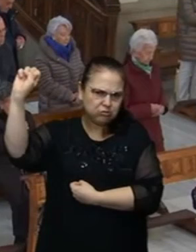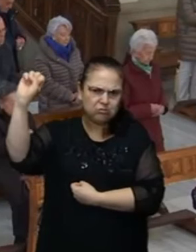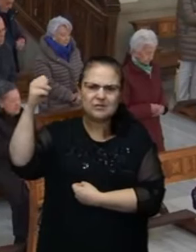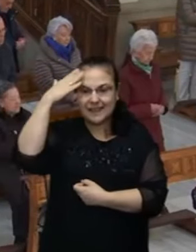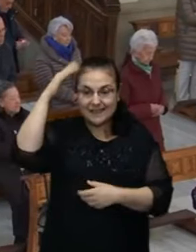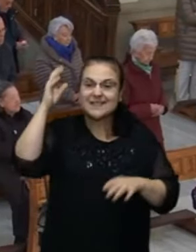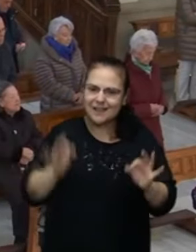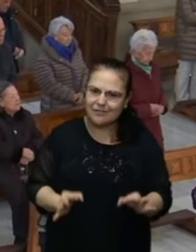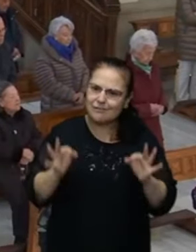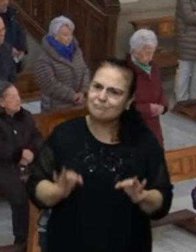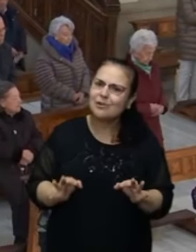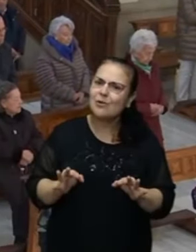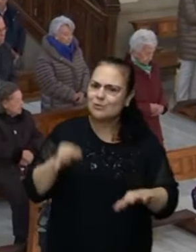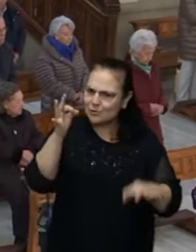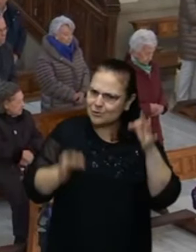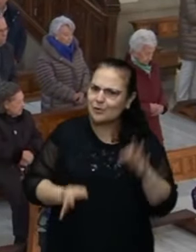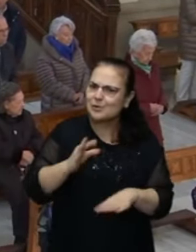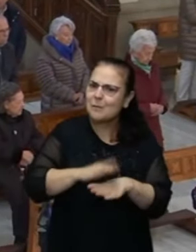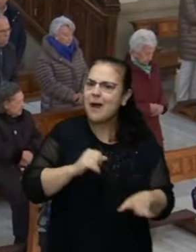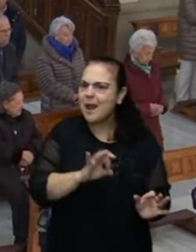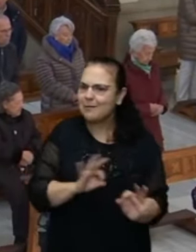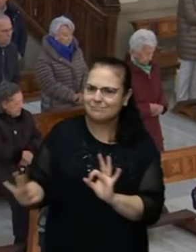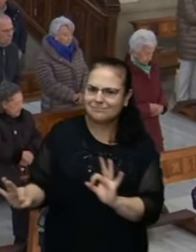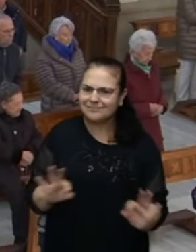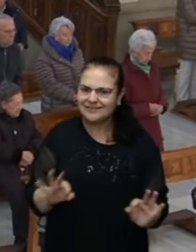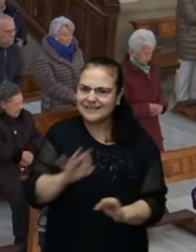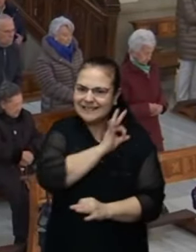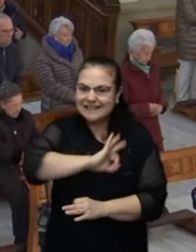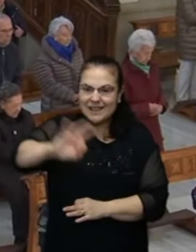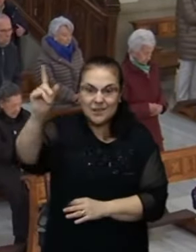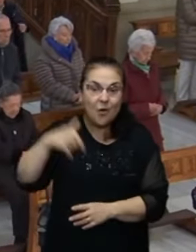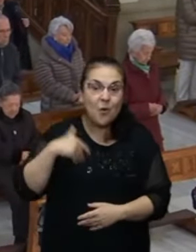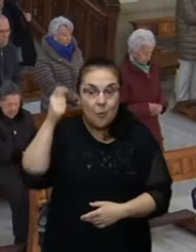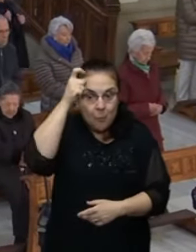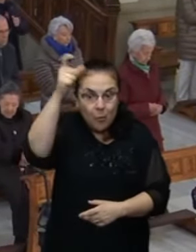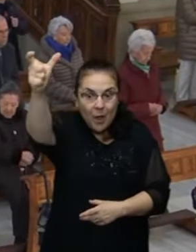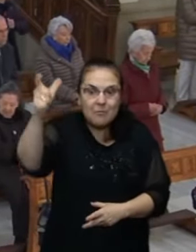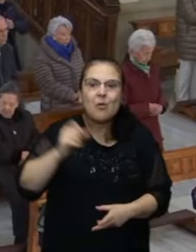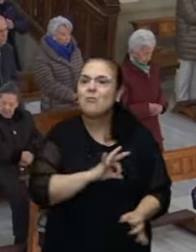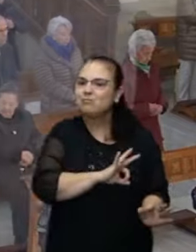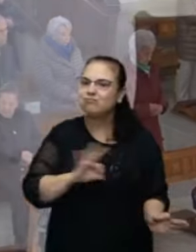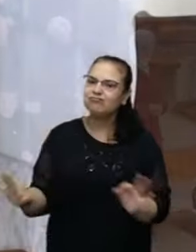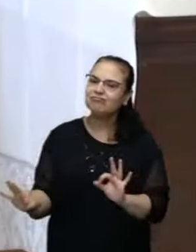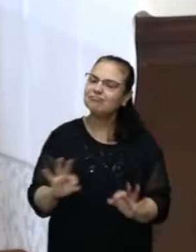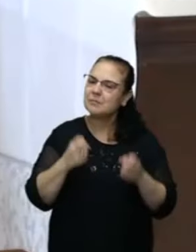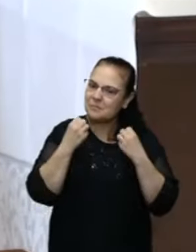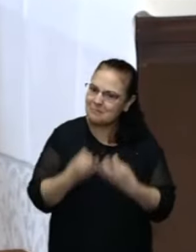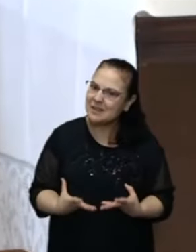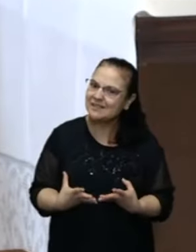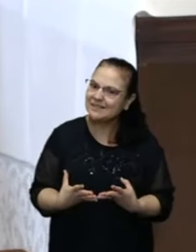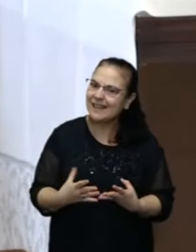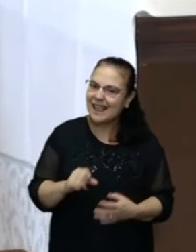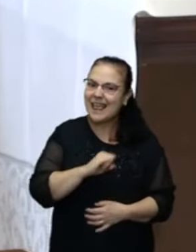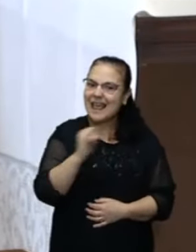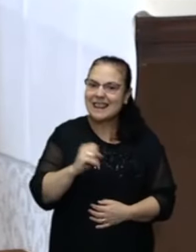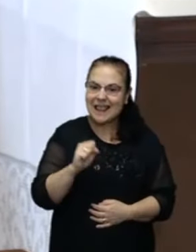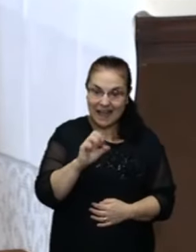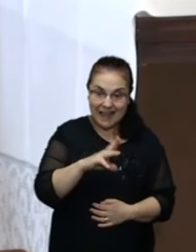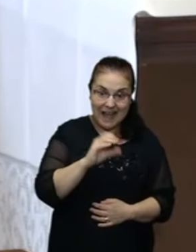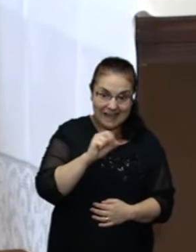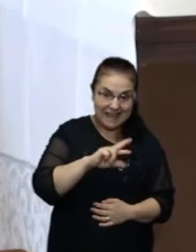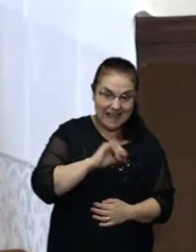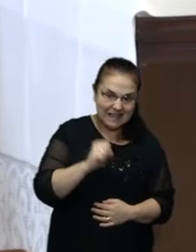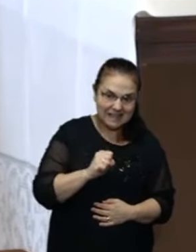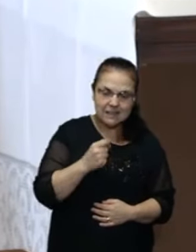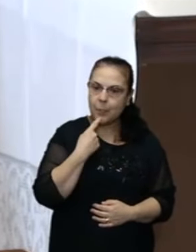justos para preparar al Señor un pueblo bien dispuesto». Zacarías replicó al ángel: